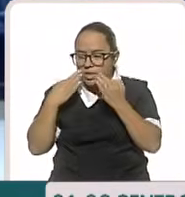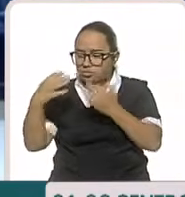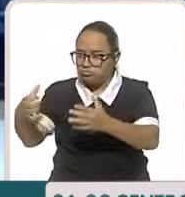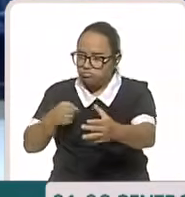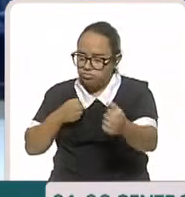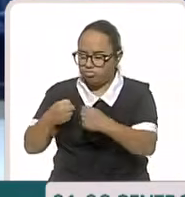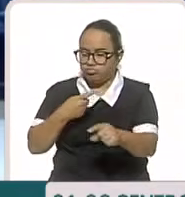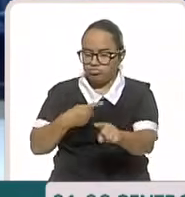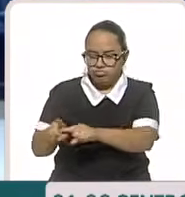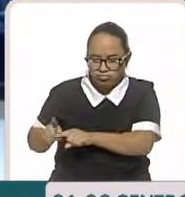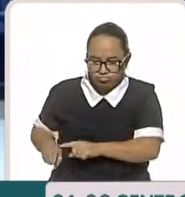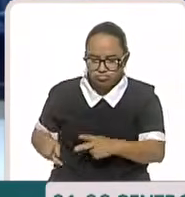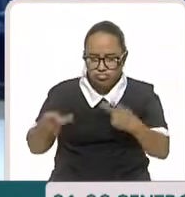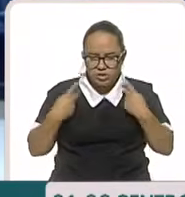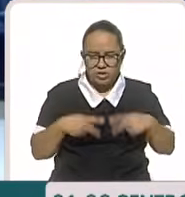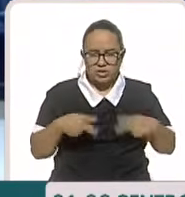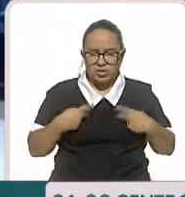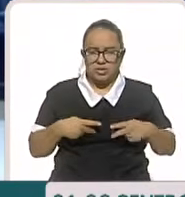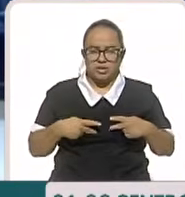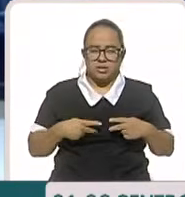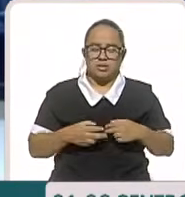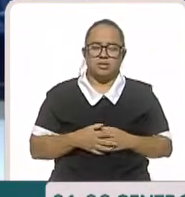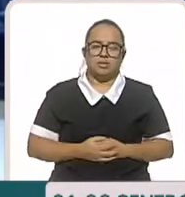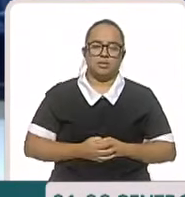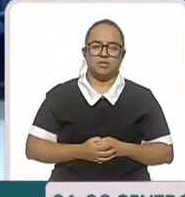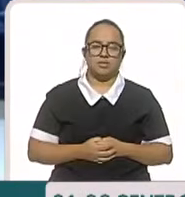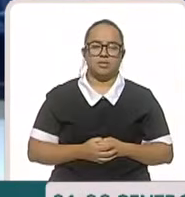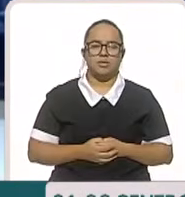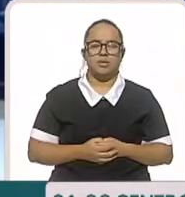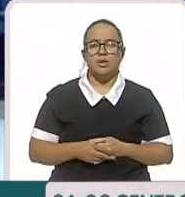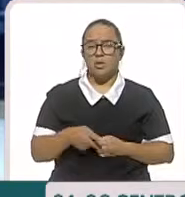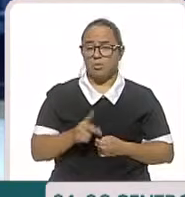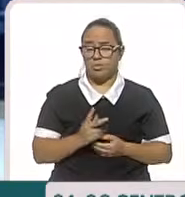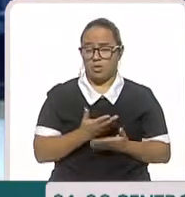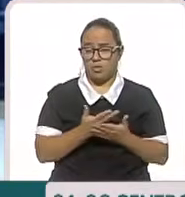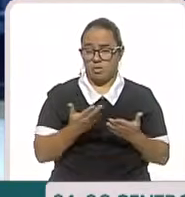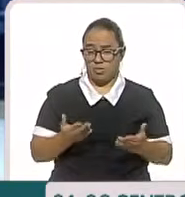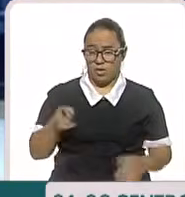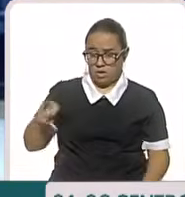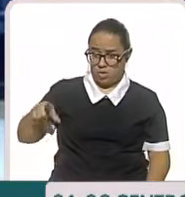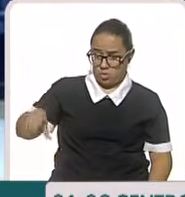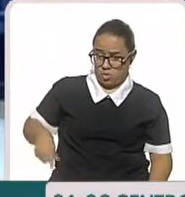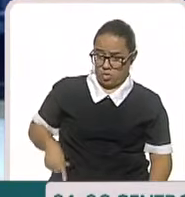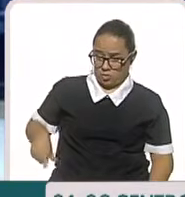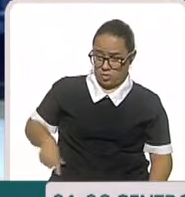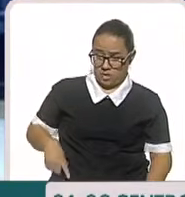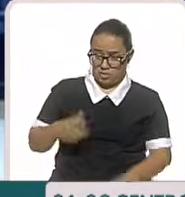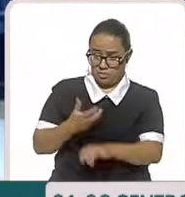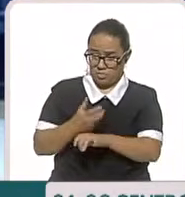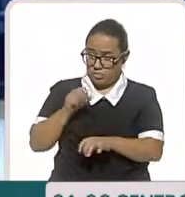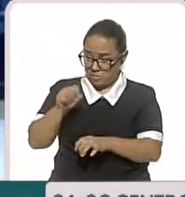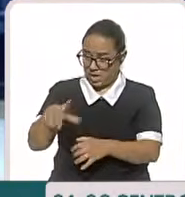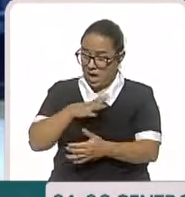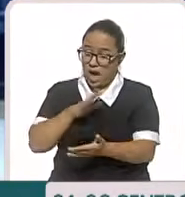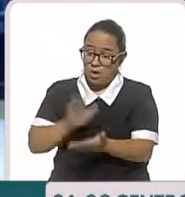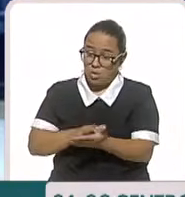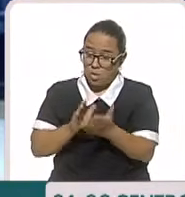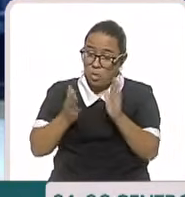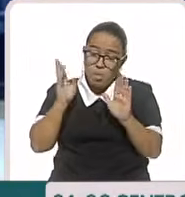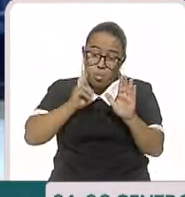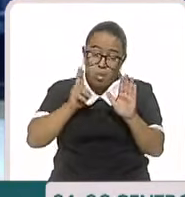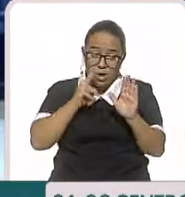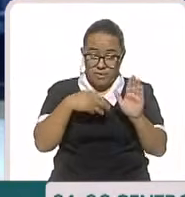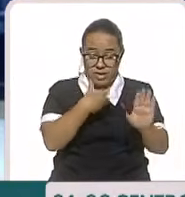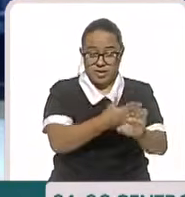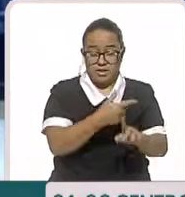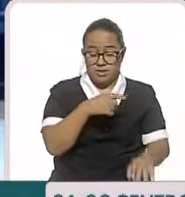diferentes agencias de ambos lados de la frontera. ¿Cuál es la expectativa? ¿El gobierno tiene algo similar en contra de Nicolás Maduro?